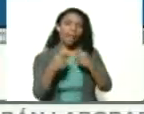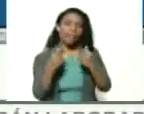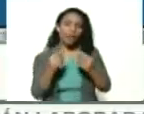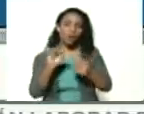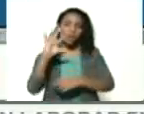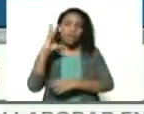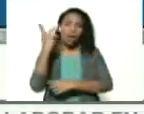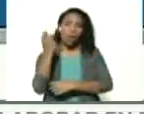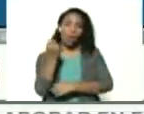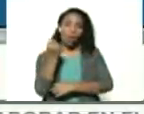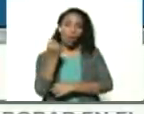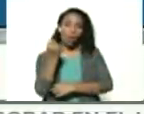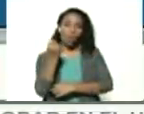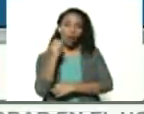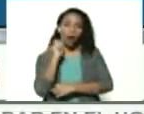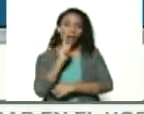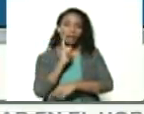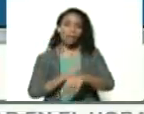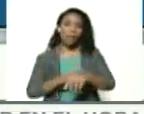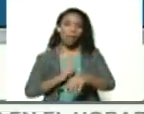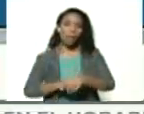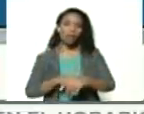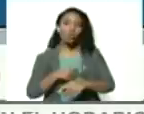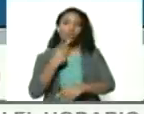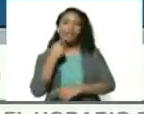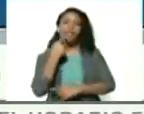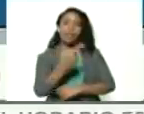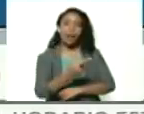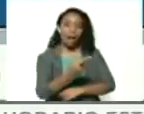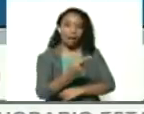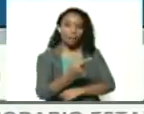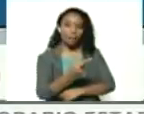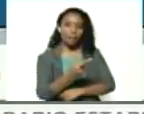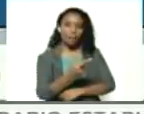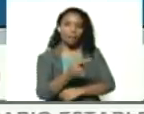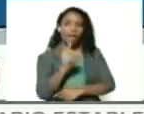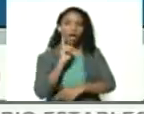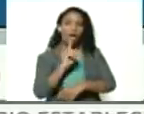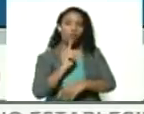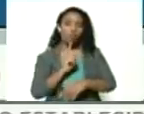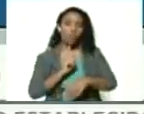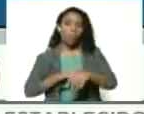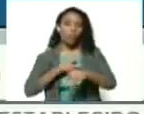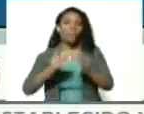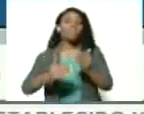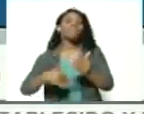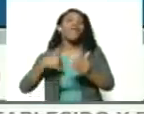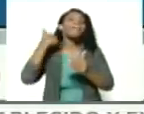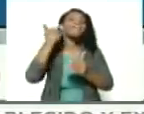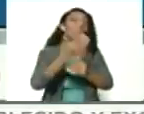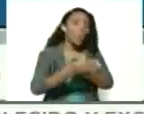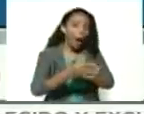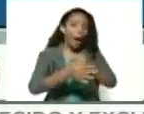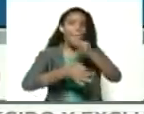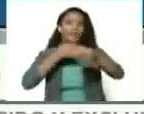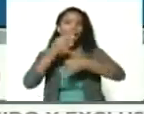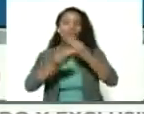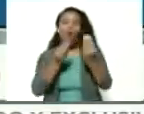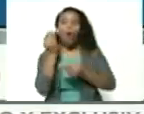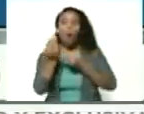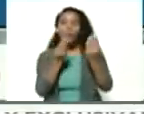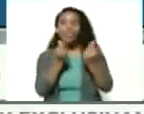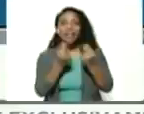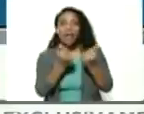logró, en su momento se dirá, en su momento, todo tiene su momento, para que ustedes